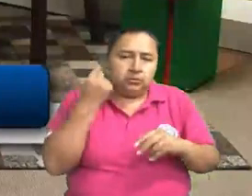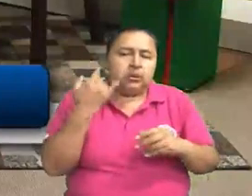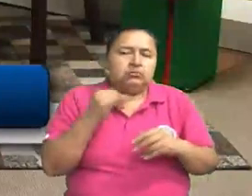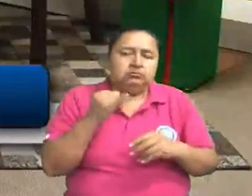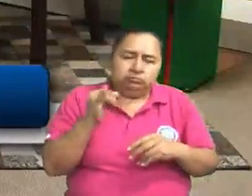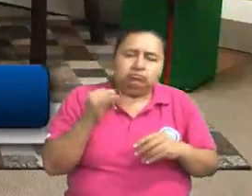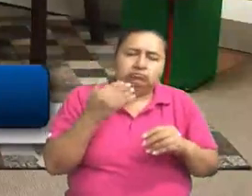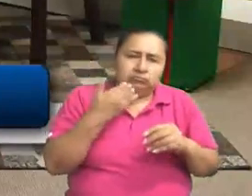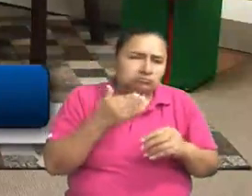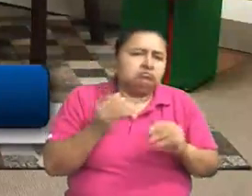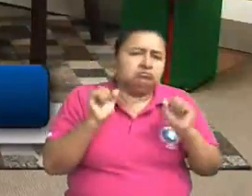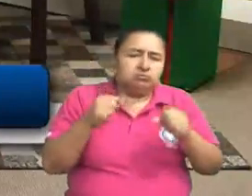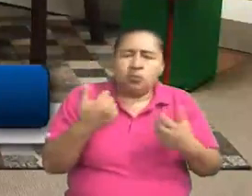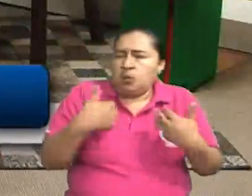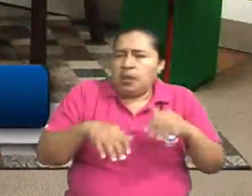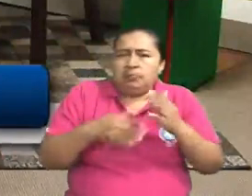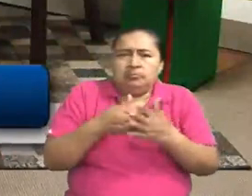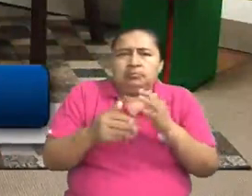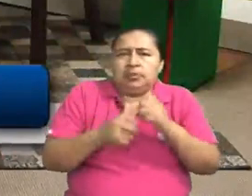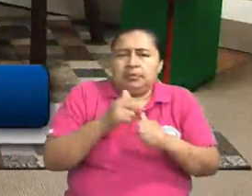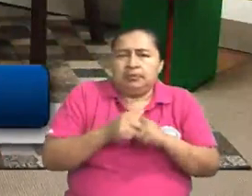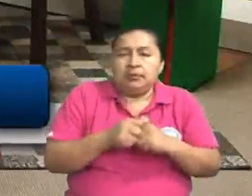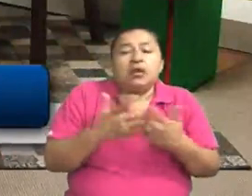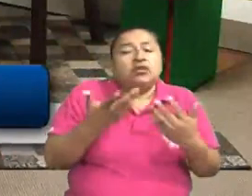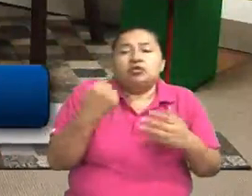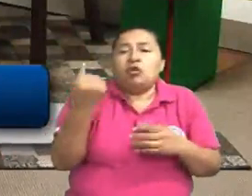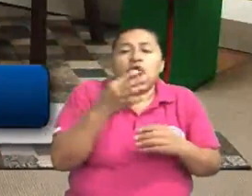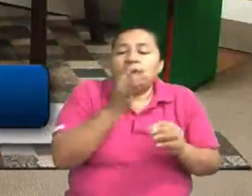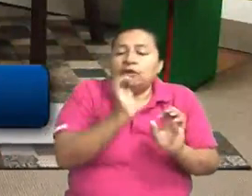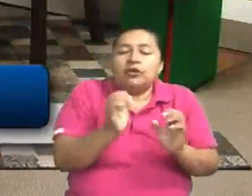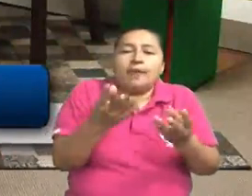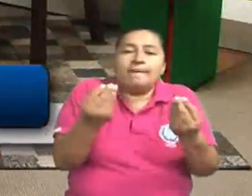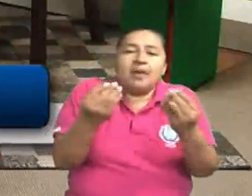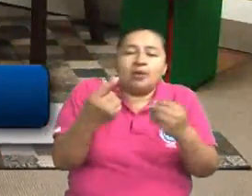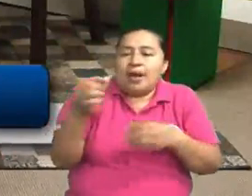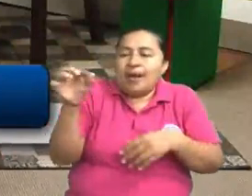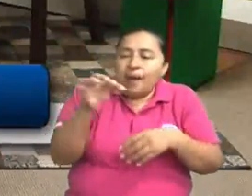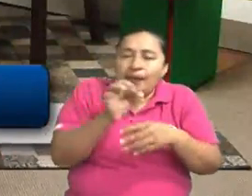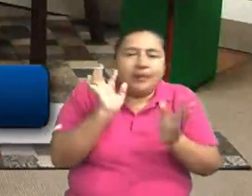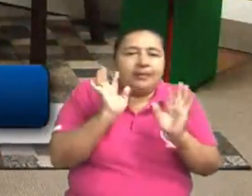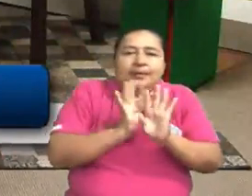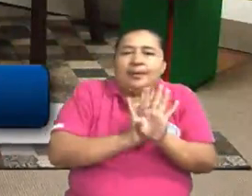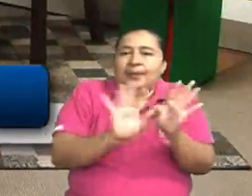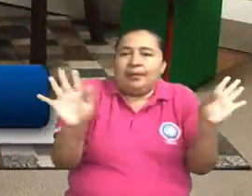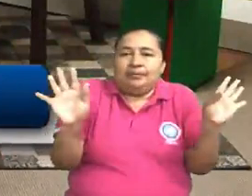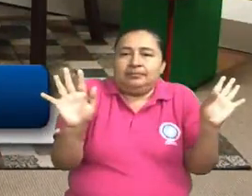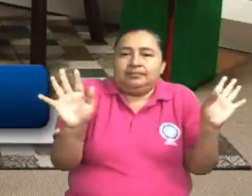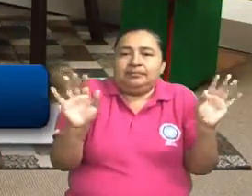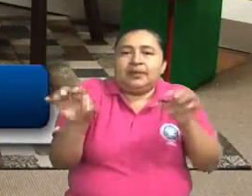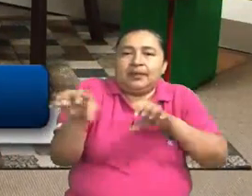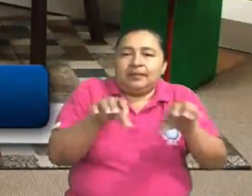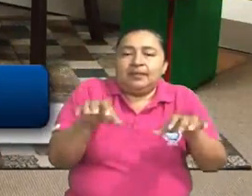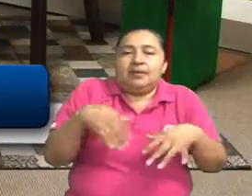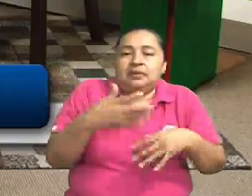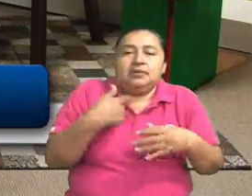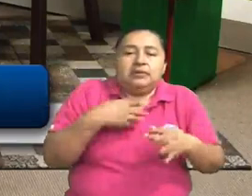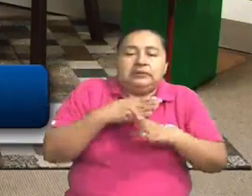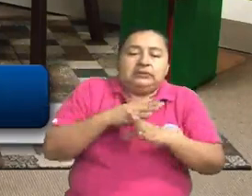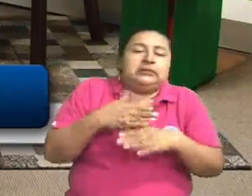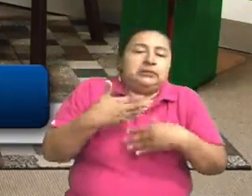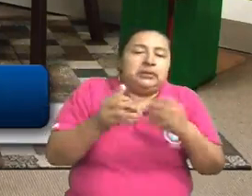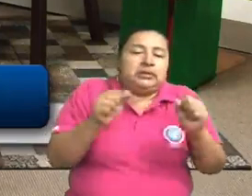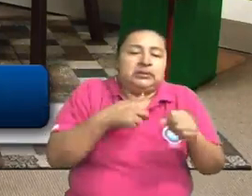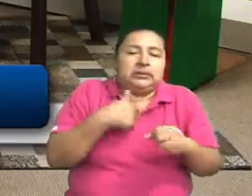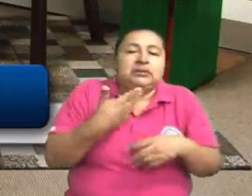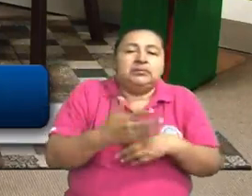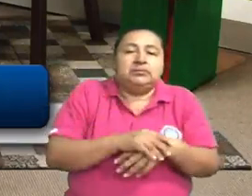usar, no hay ninguna limitación. Más que el temor que los niños sienten a la aguja. Sí, es la actividad o el rechazo que pueda tener el